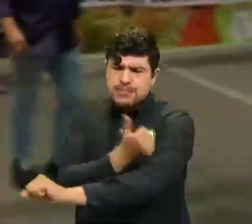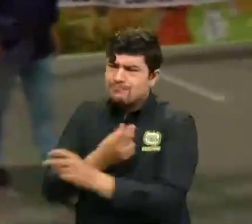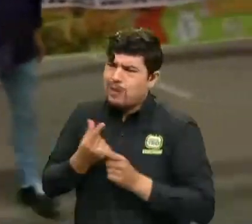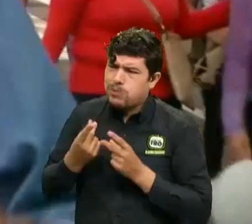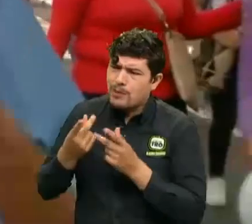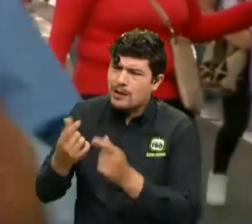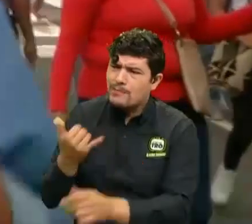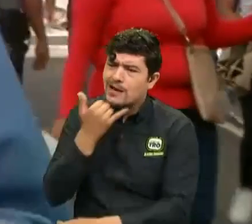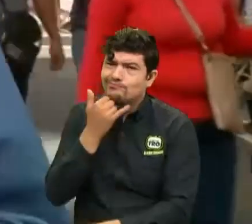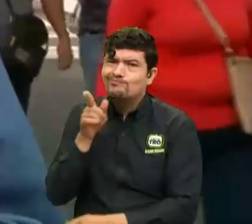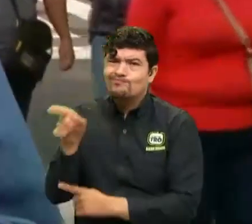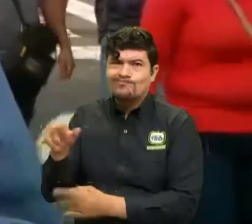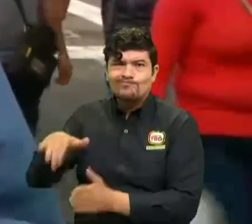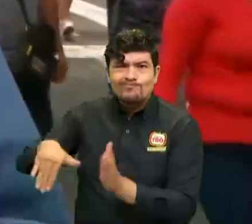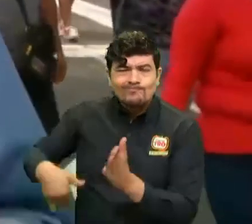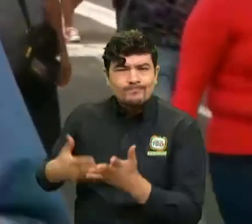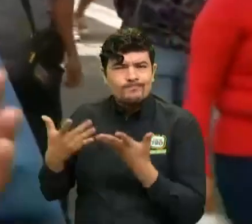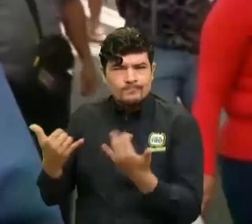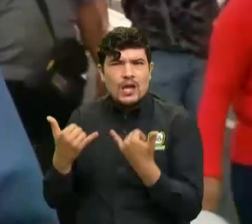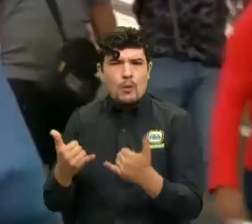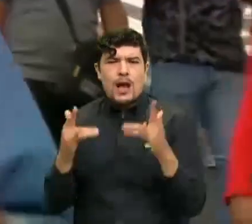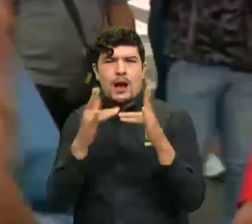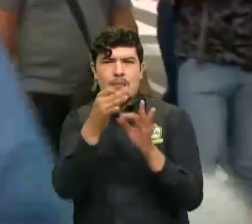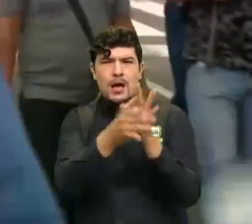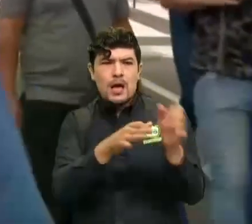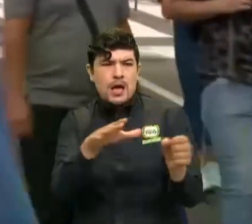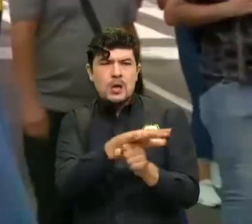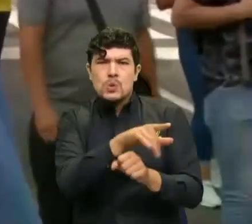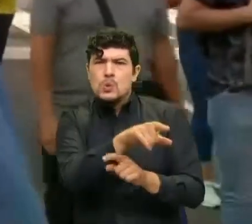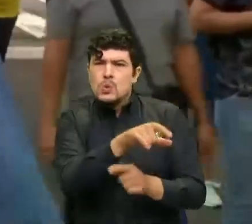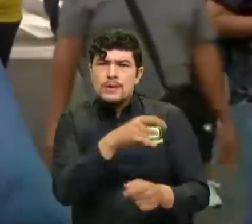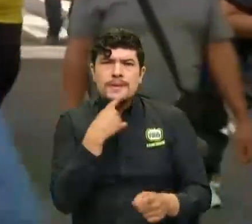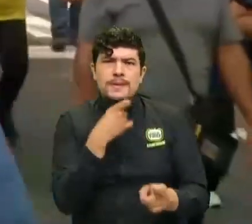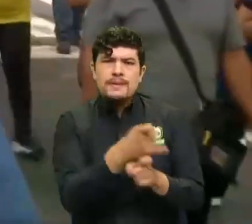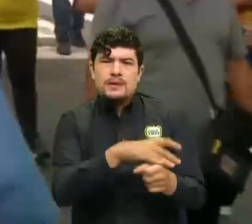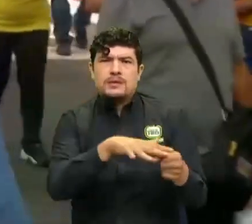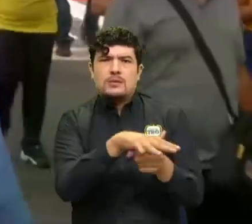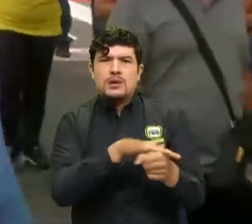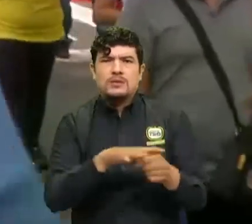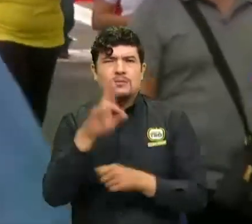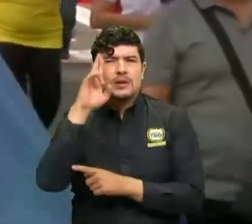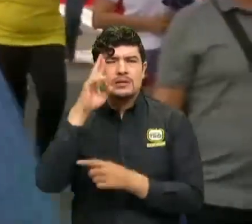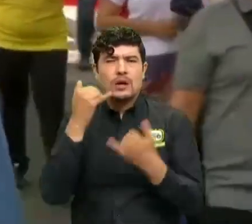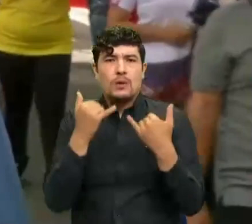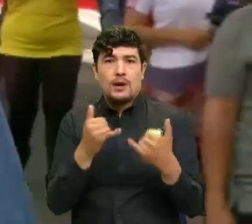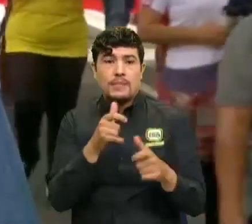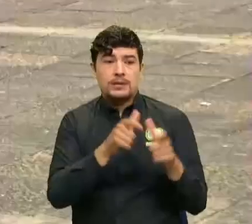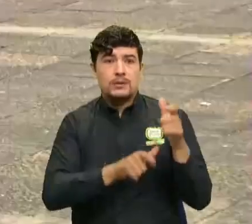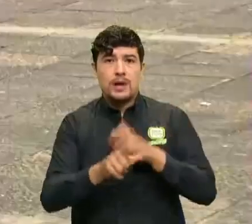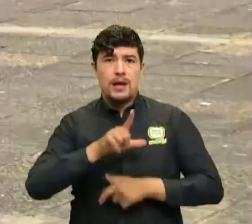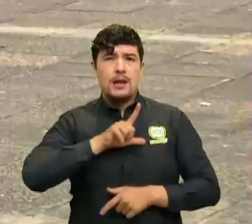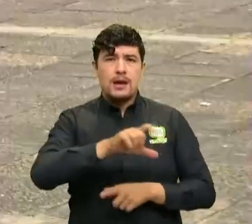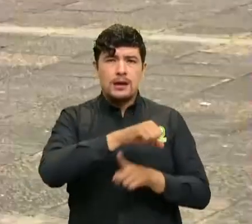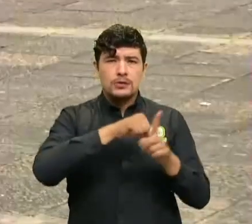elevadas. Seguimos marchando y sobre todo por el derecho a la vida, en contra del asesinato de los líderes sociales.